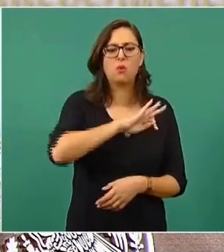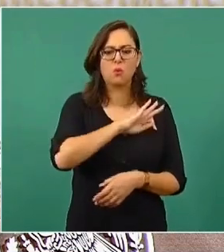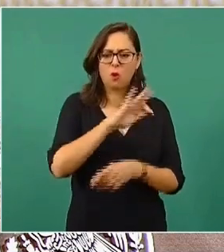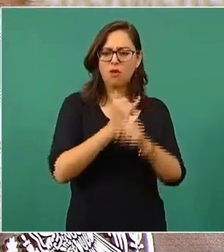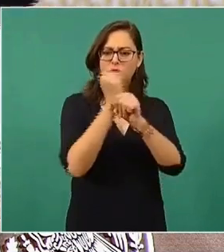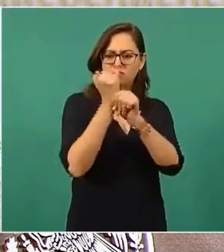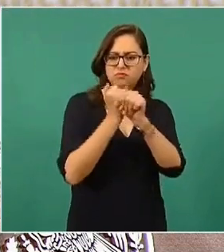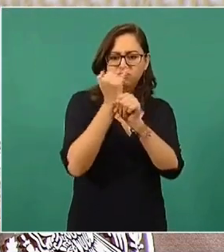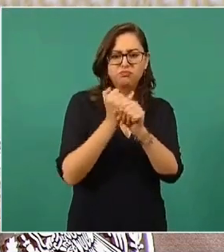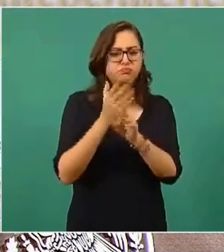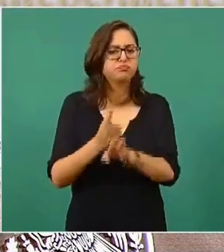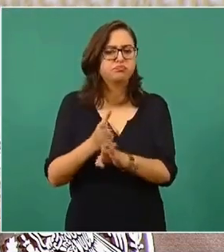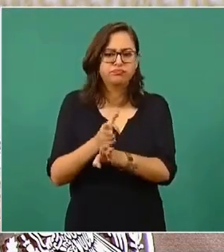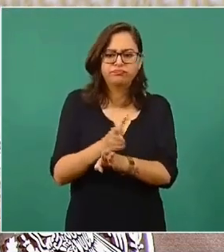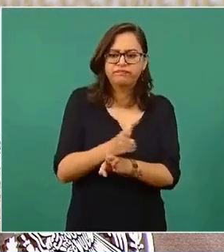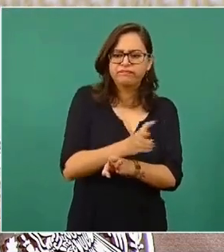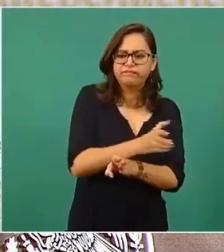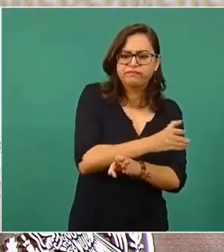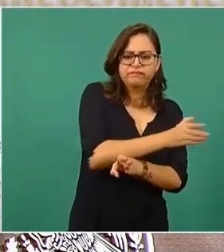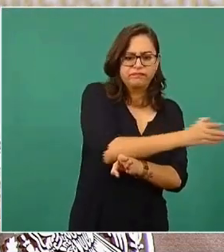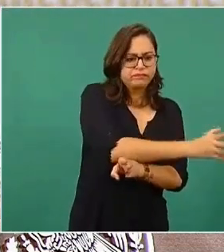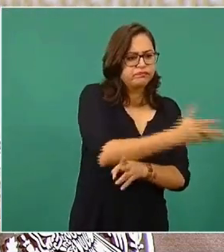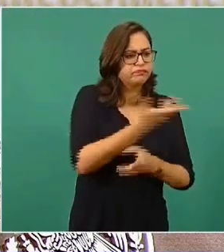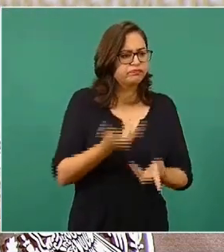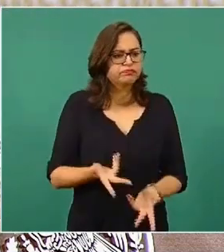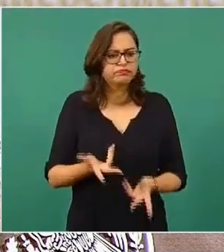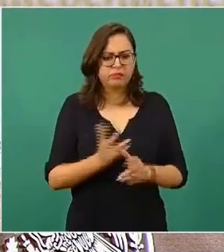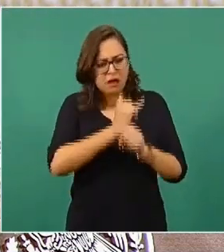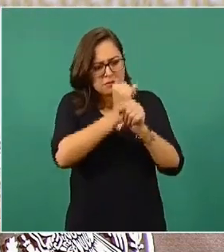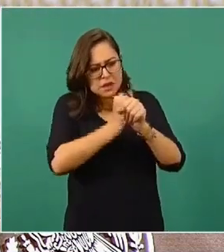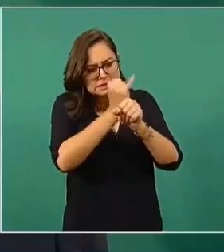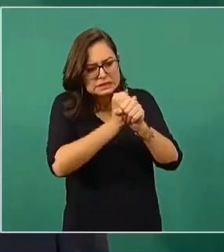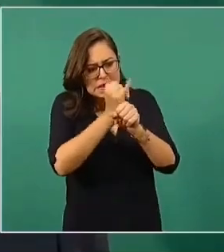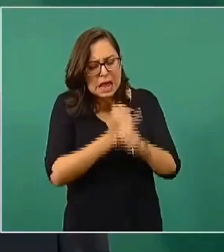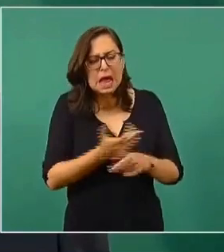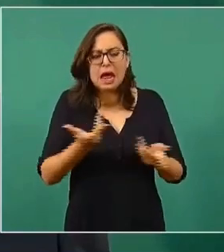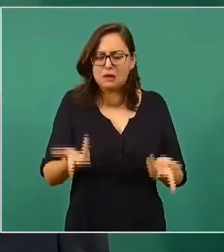en el discurso, son buenos temas de investigación.